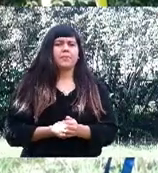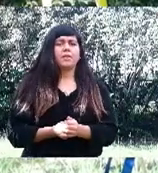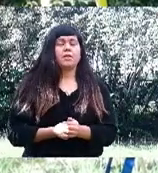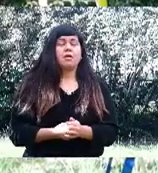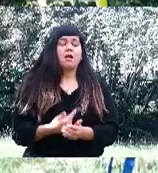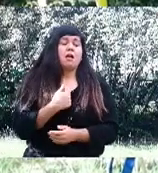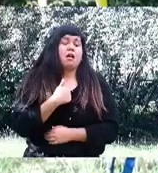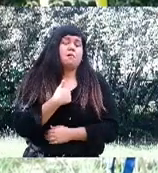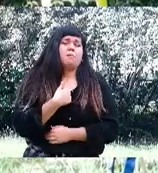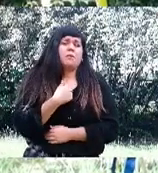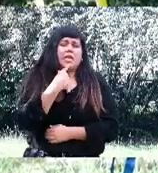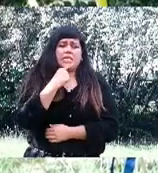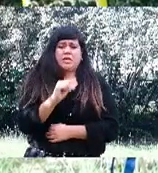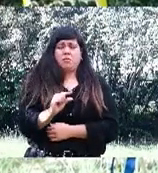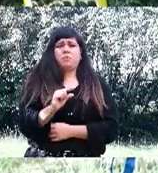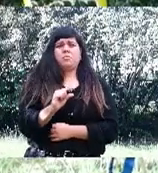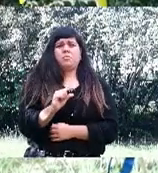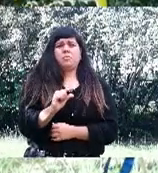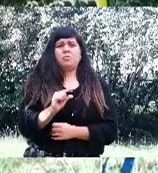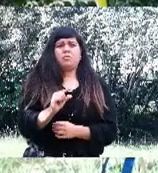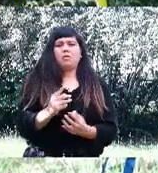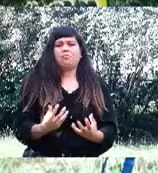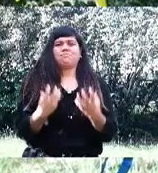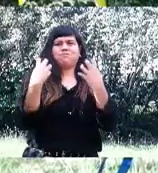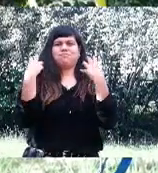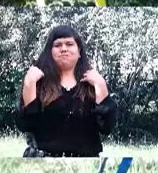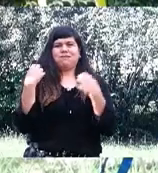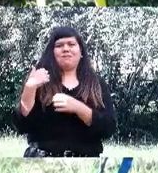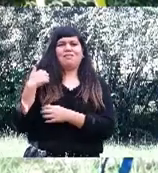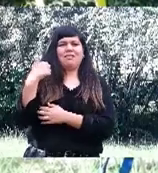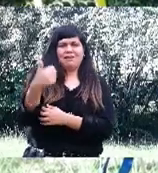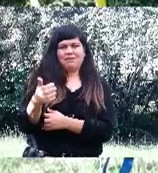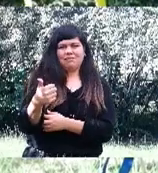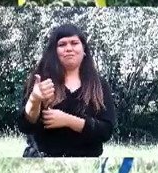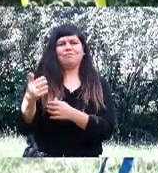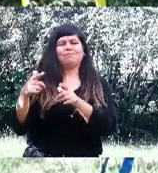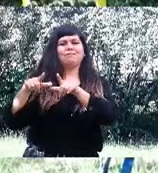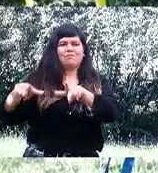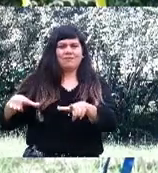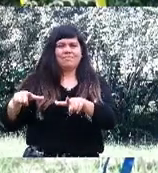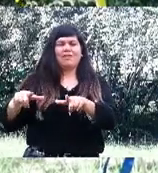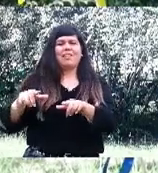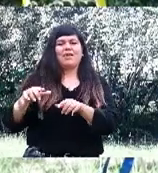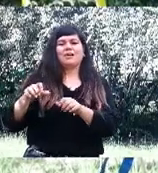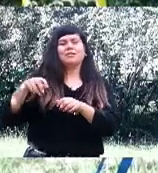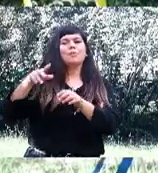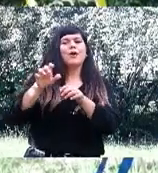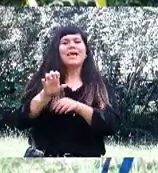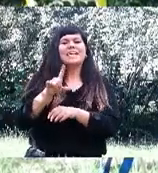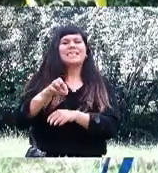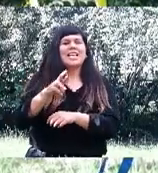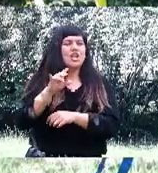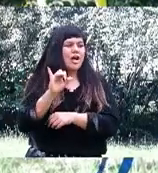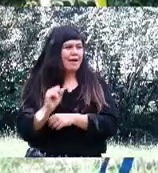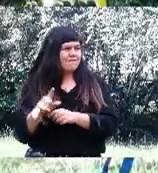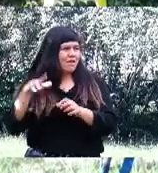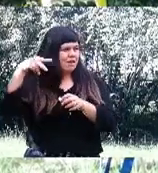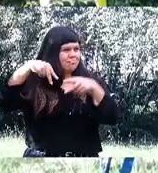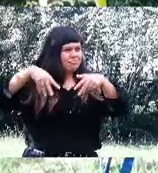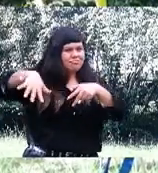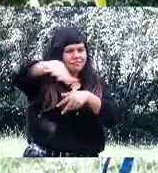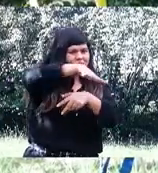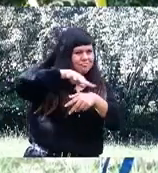yo a mí me hace muy poquito que que me tocó asumir con la dirección de museografía por lo tanto enfrentar los desafíos que tiene la dirección de museografía